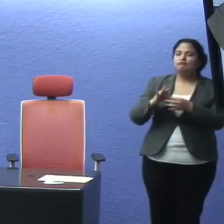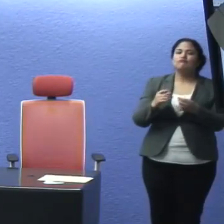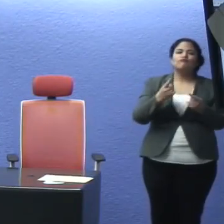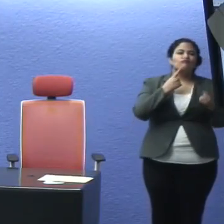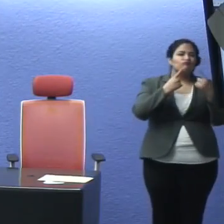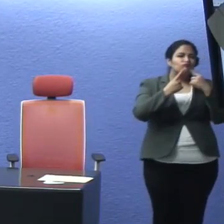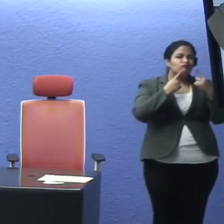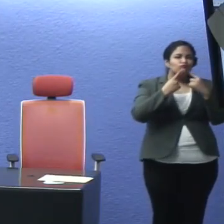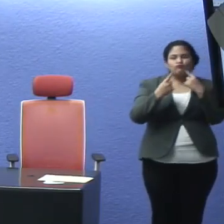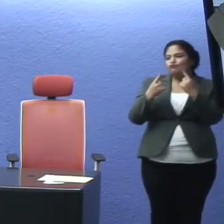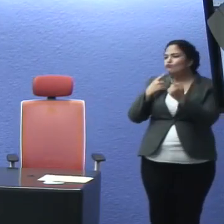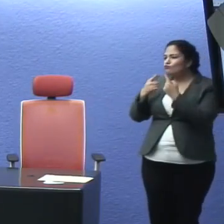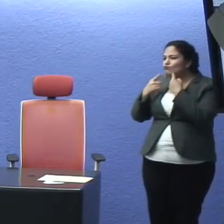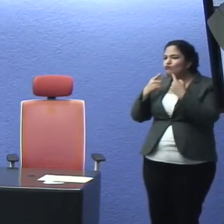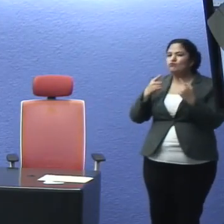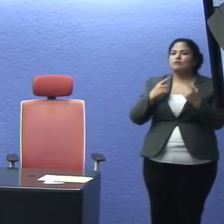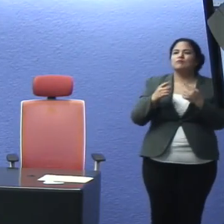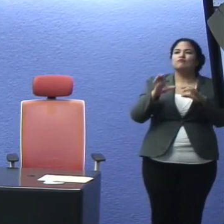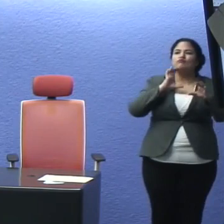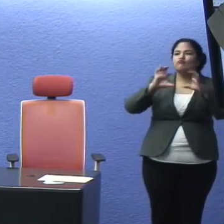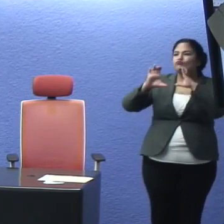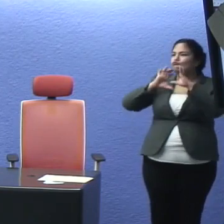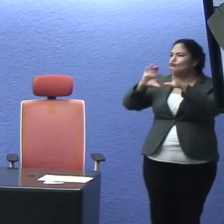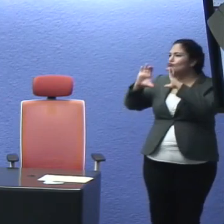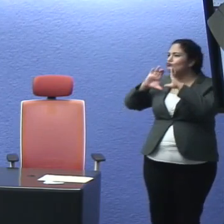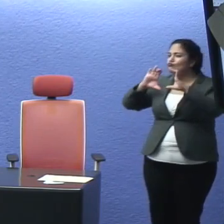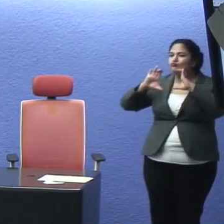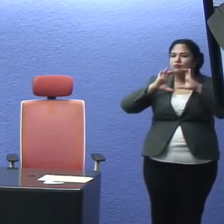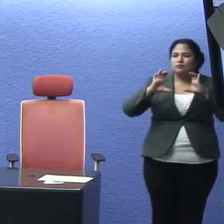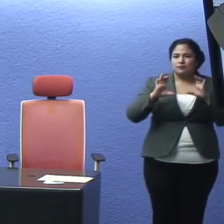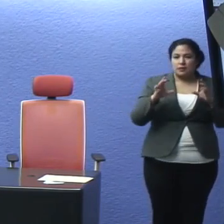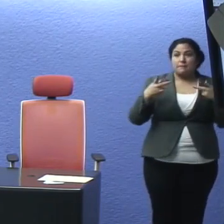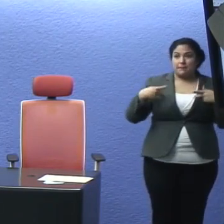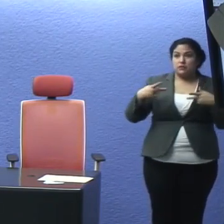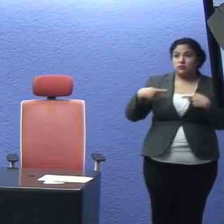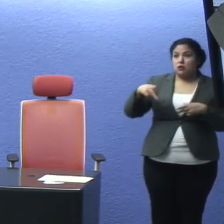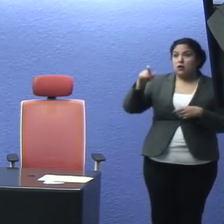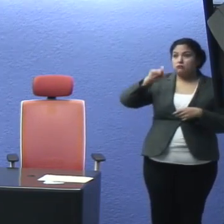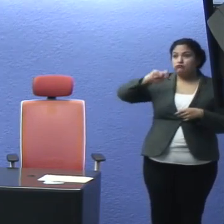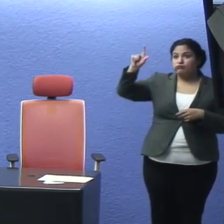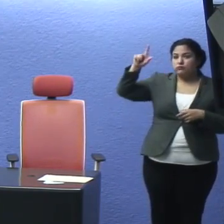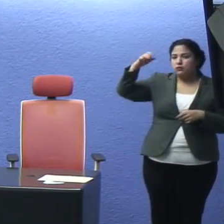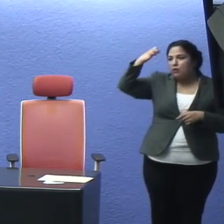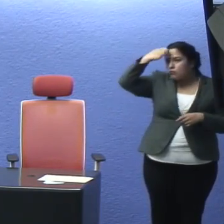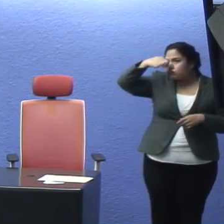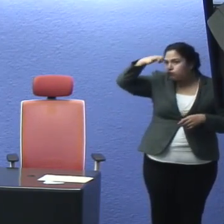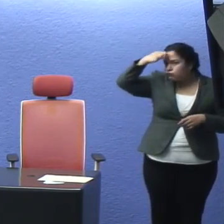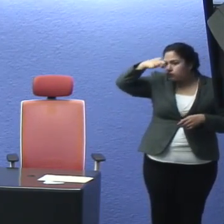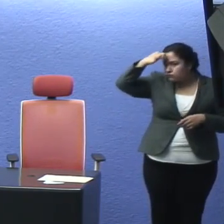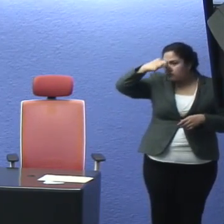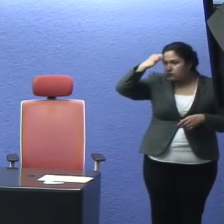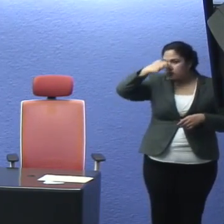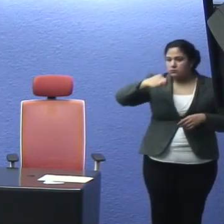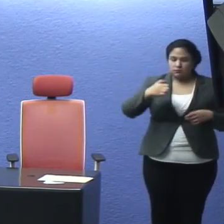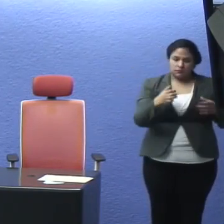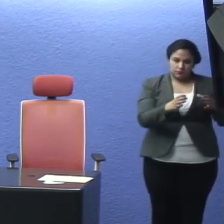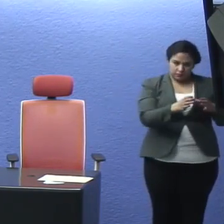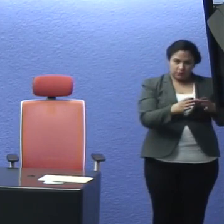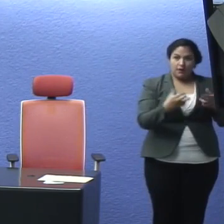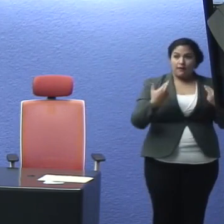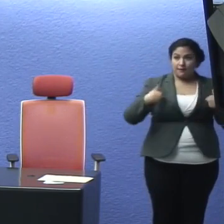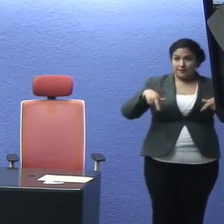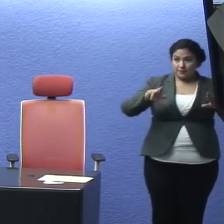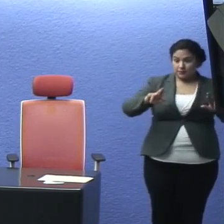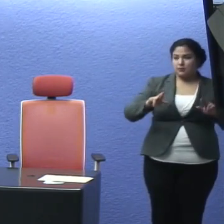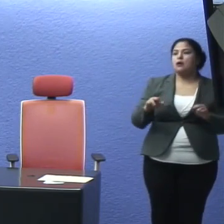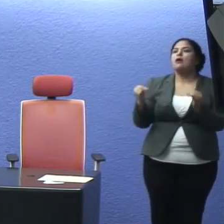este tejido de redes entre las personas especializadas en estos temas, entre las personas que son parte de estos grupos, y junto